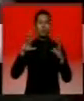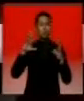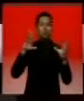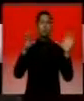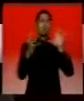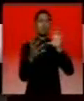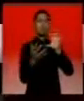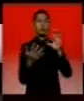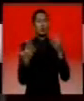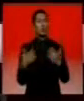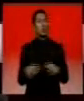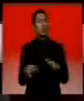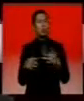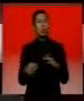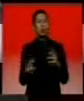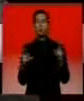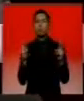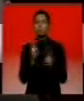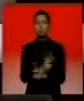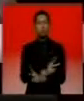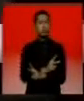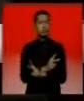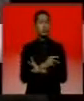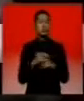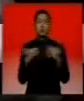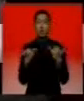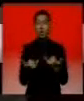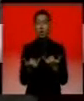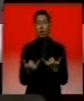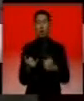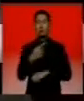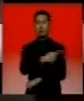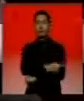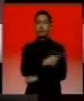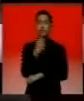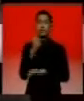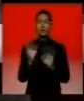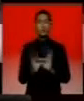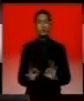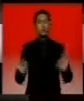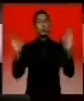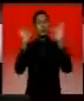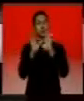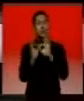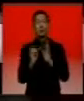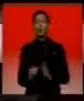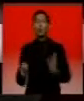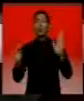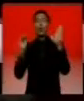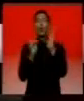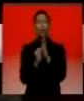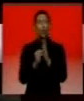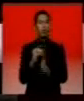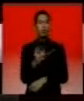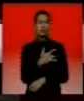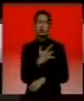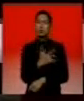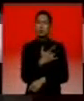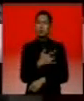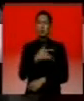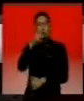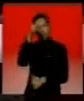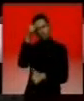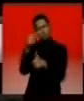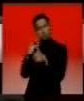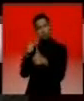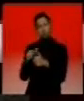la vida nos tomó un examen y creo que hoy ha sido un día donde los sentimientos se volvieron a encontrar. Es un mes donde